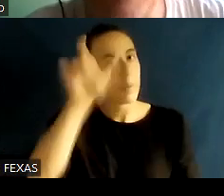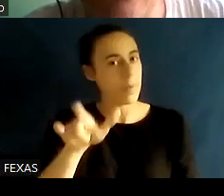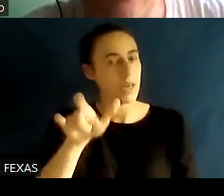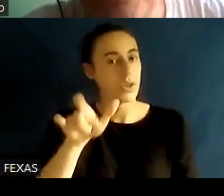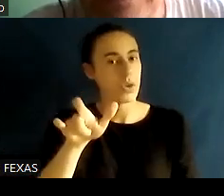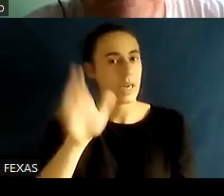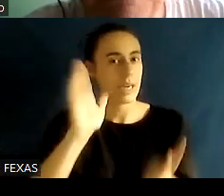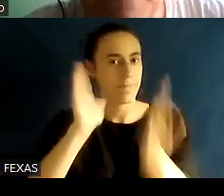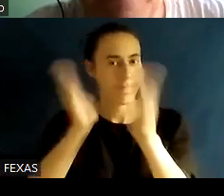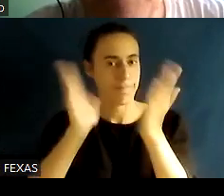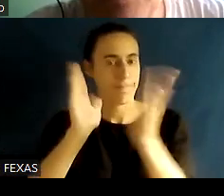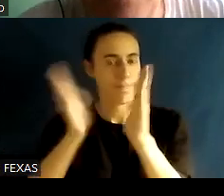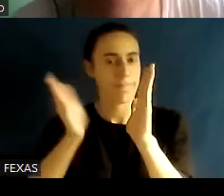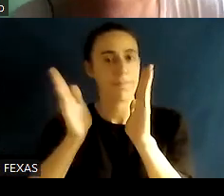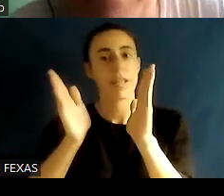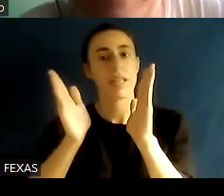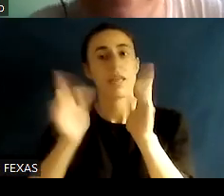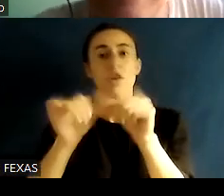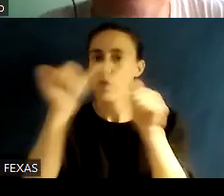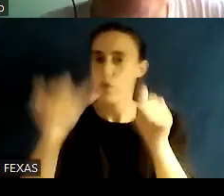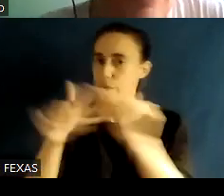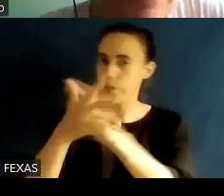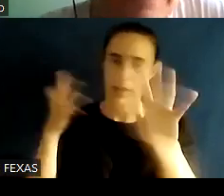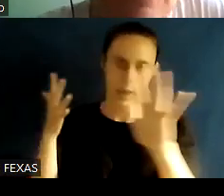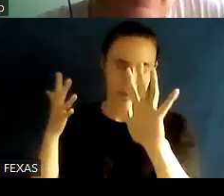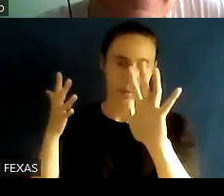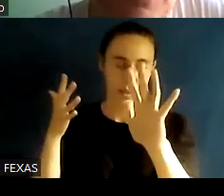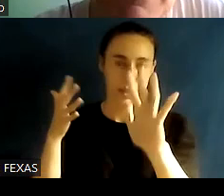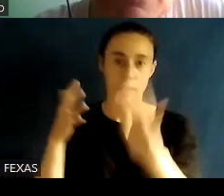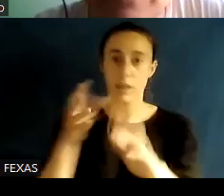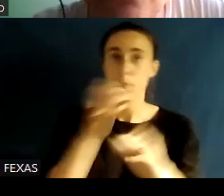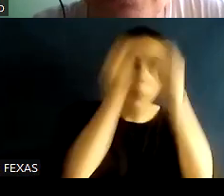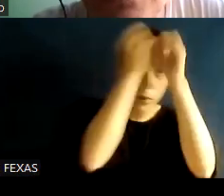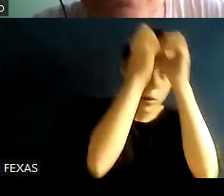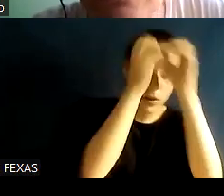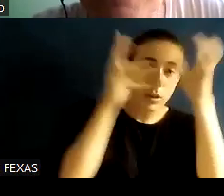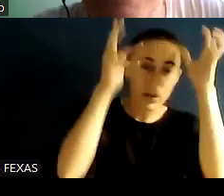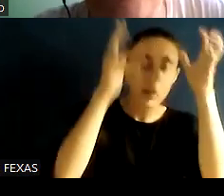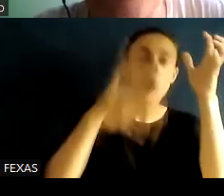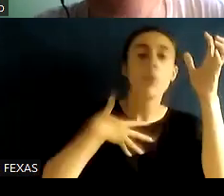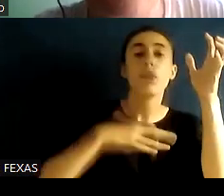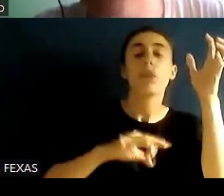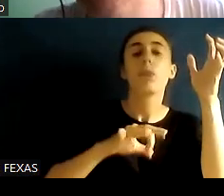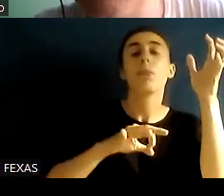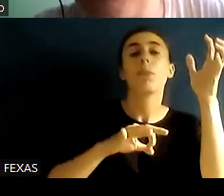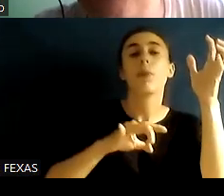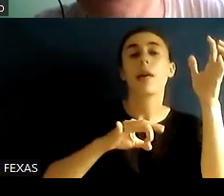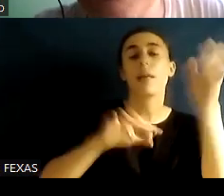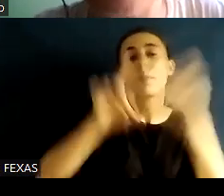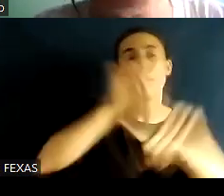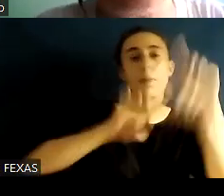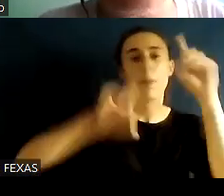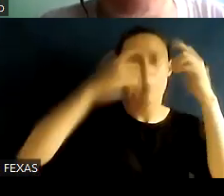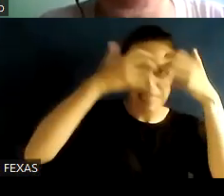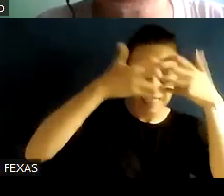más o menos rápida. Tanto las alucinaciones, aquí puede haber un cuadro psicótico asociado, como la ideación